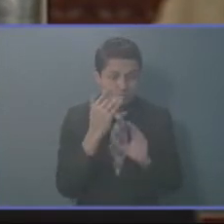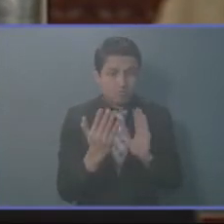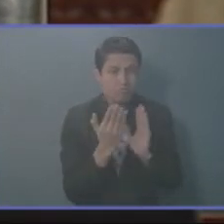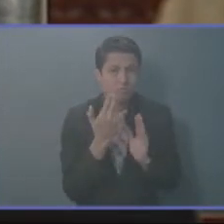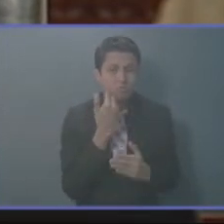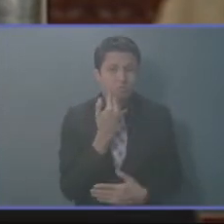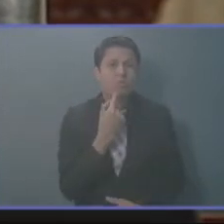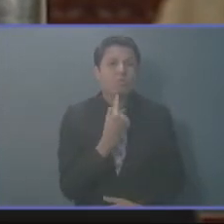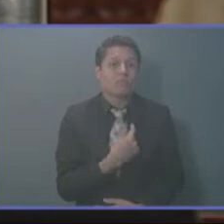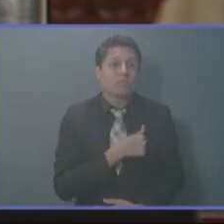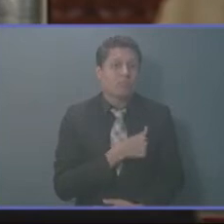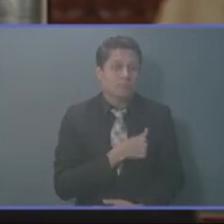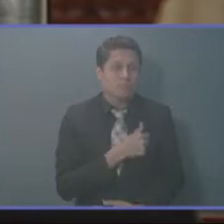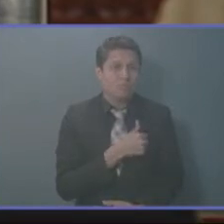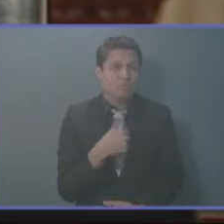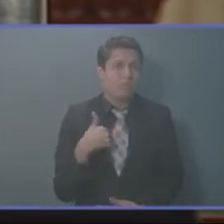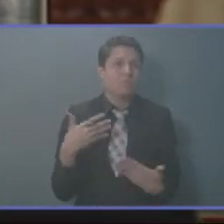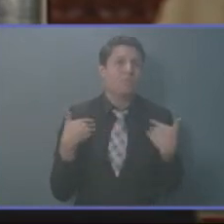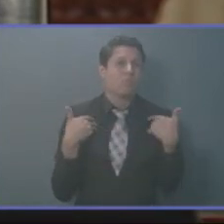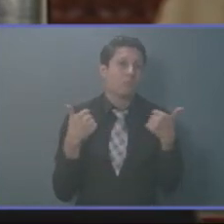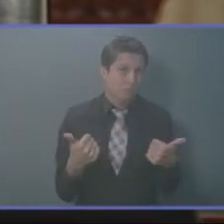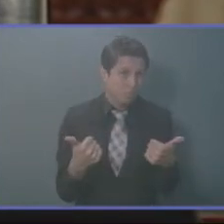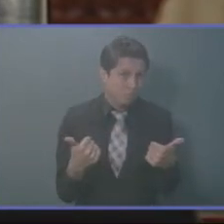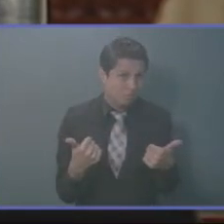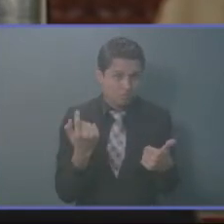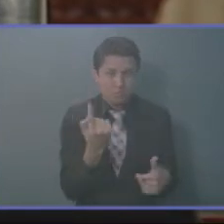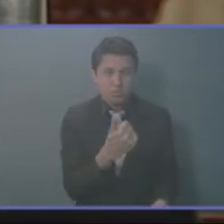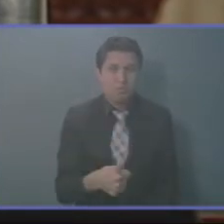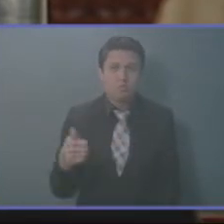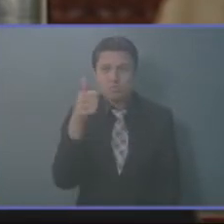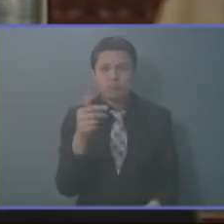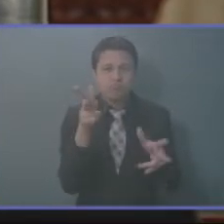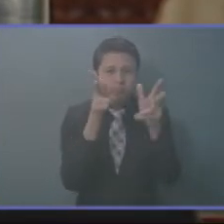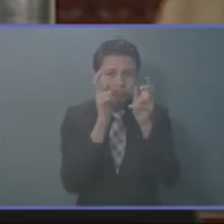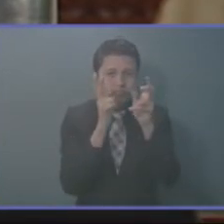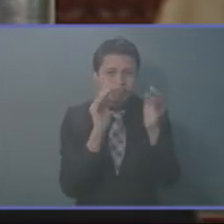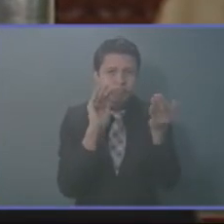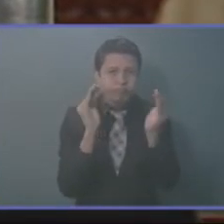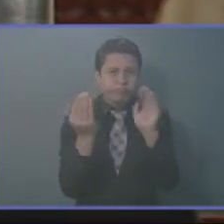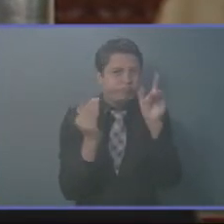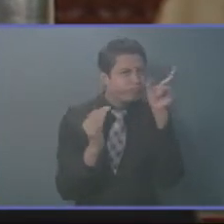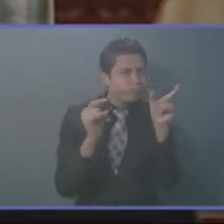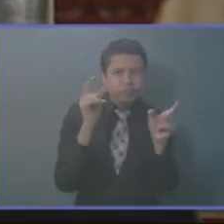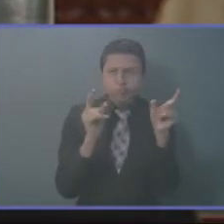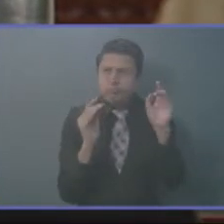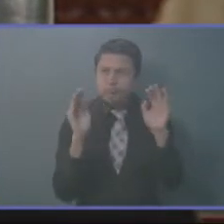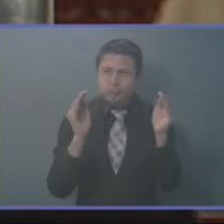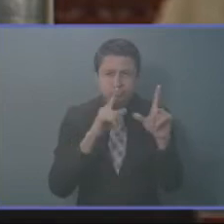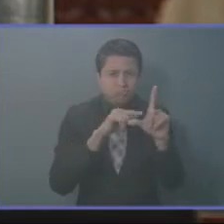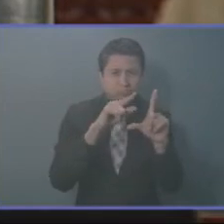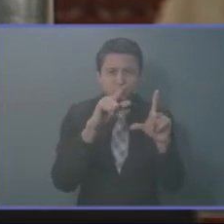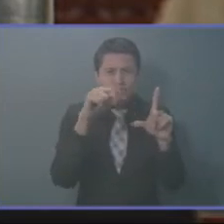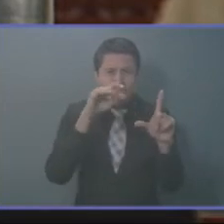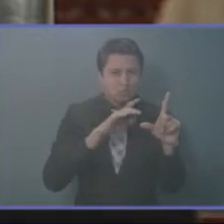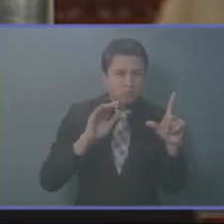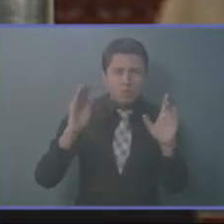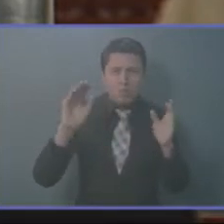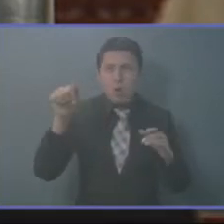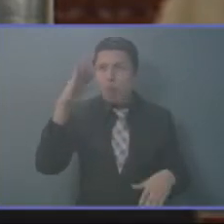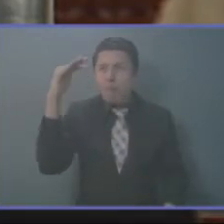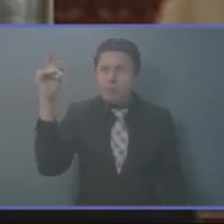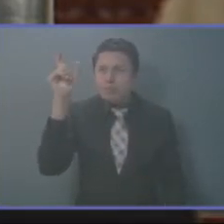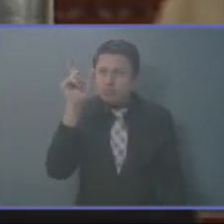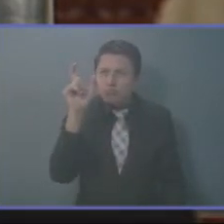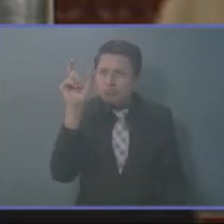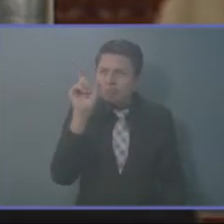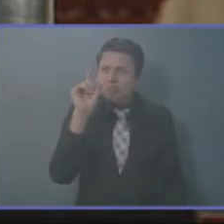el Ministerio de Salud la institución que se encuentra en constante estudio de los parámetros internacionales en la materia y, como se ha mencionado,